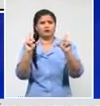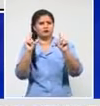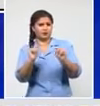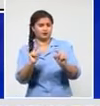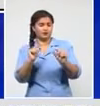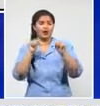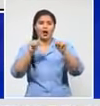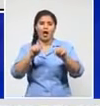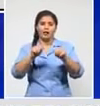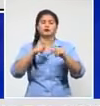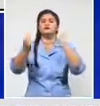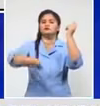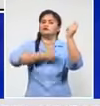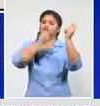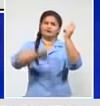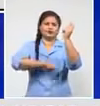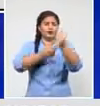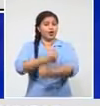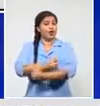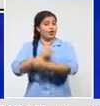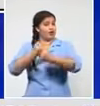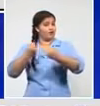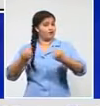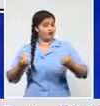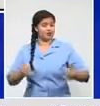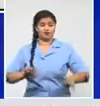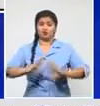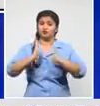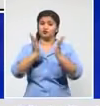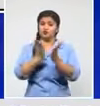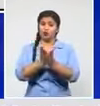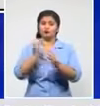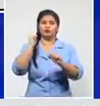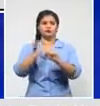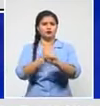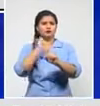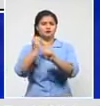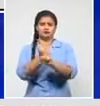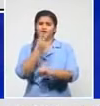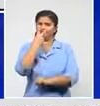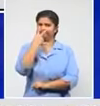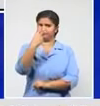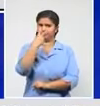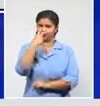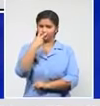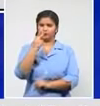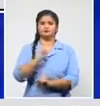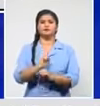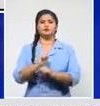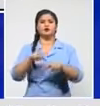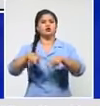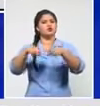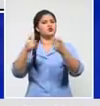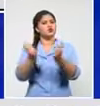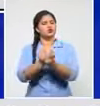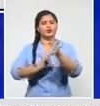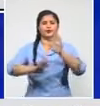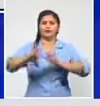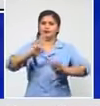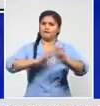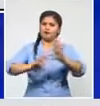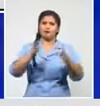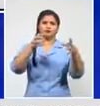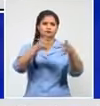esfuerzos importantes y se trabaja duro con su Consejo de Defensa, equipos de otros territorios que están